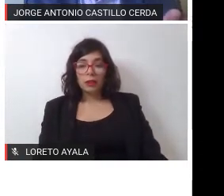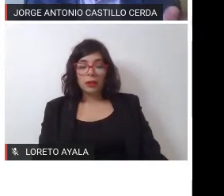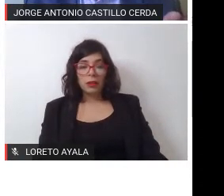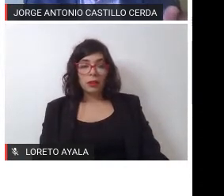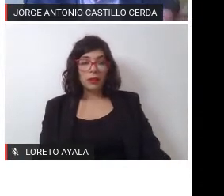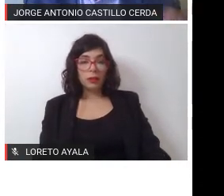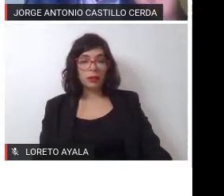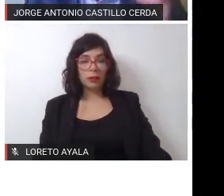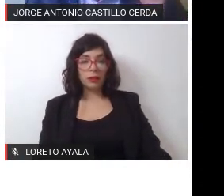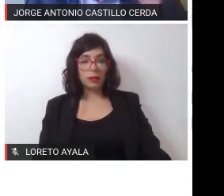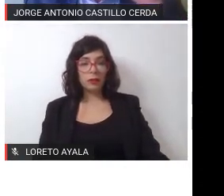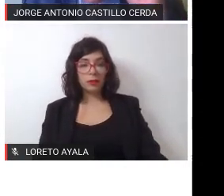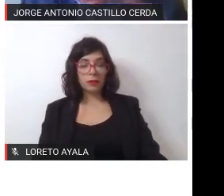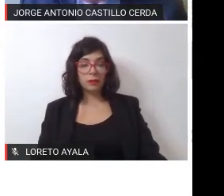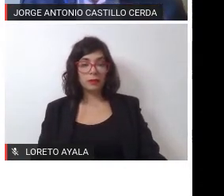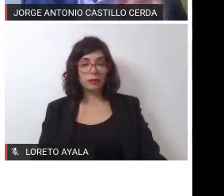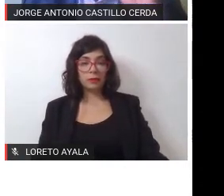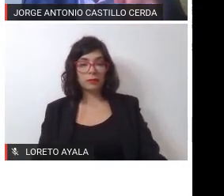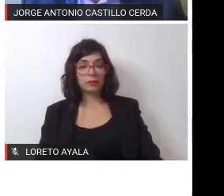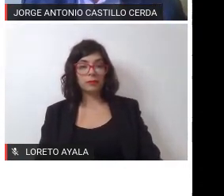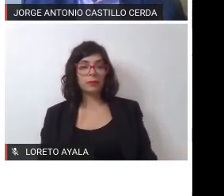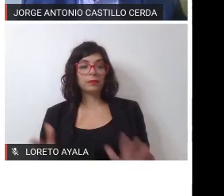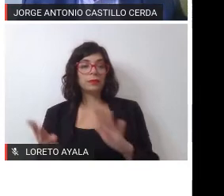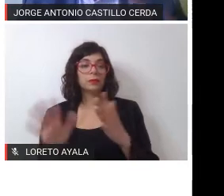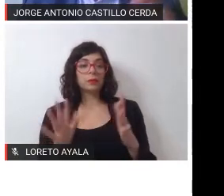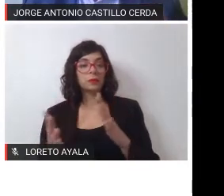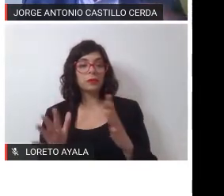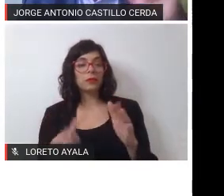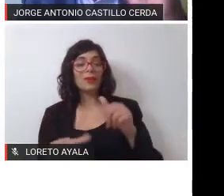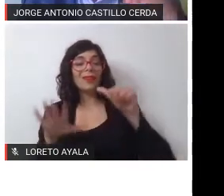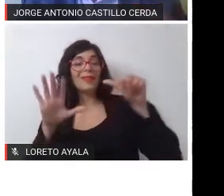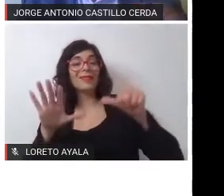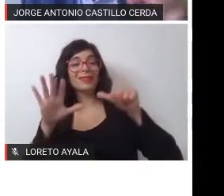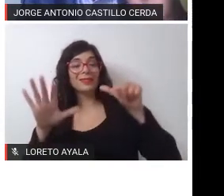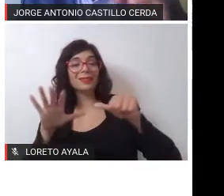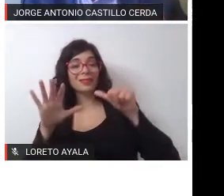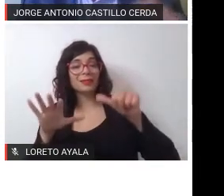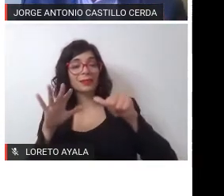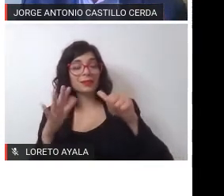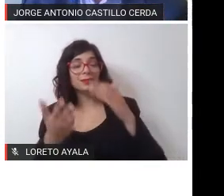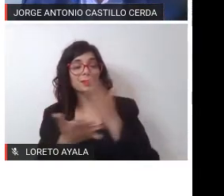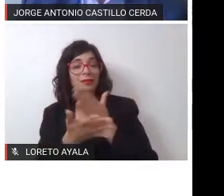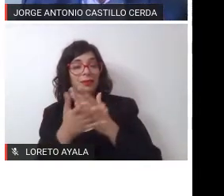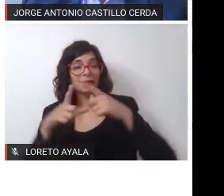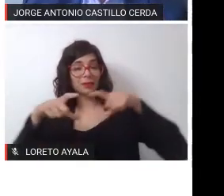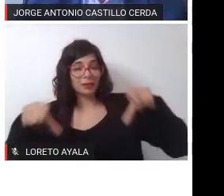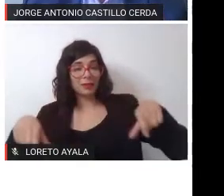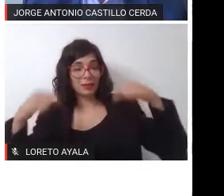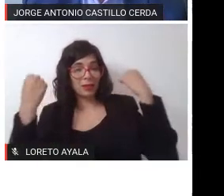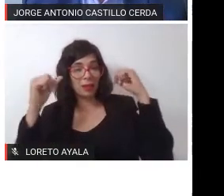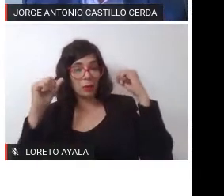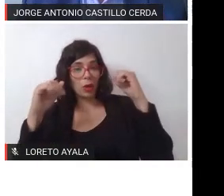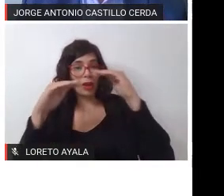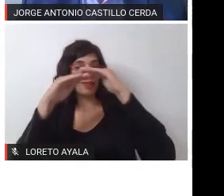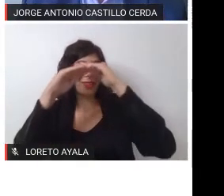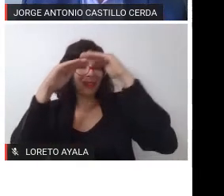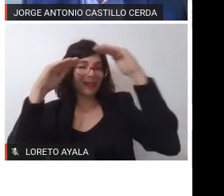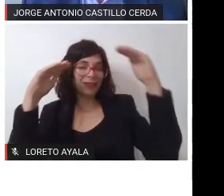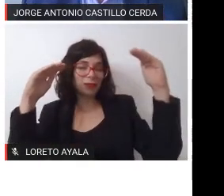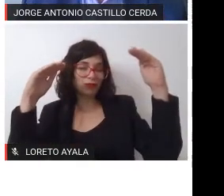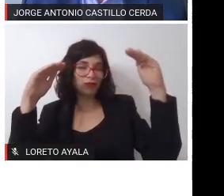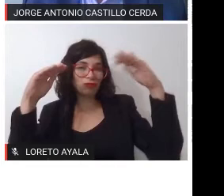11, 12, 13, 14, 15, 16 techados, gimnasios techados para 16 escuelas,